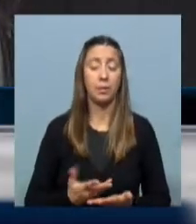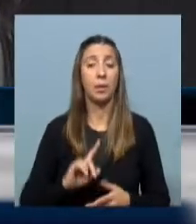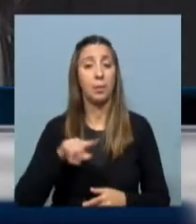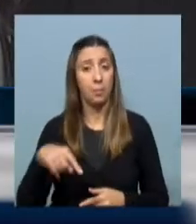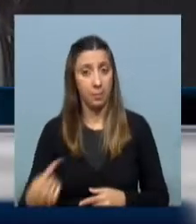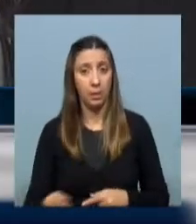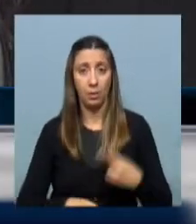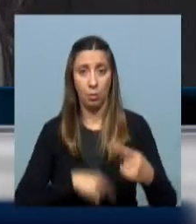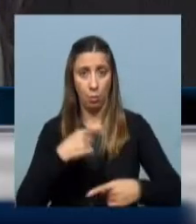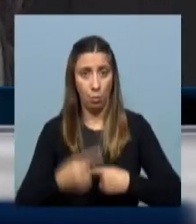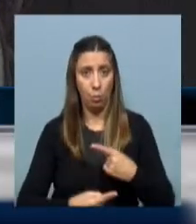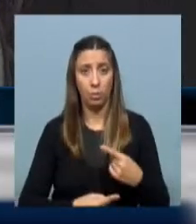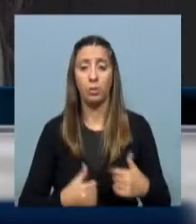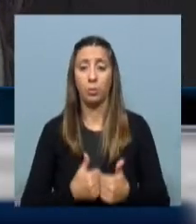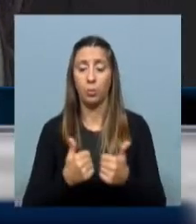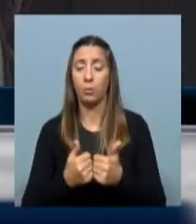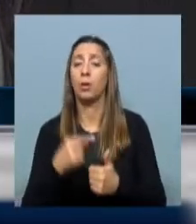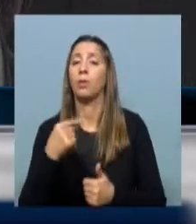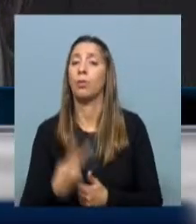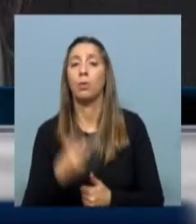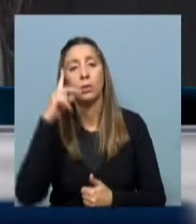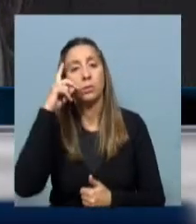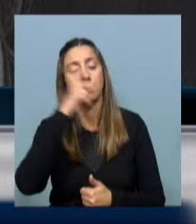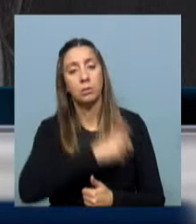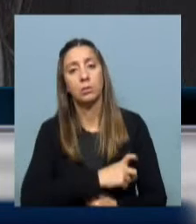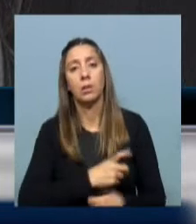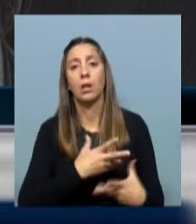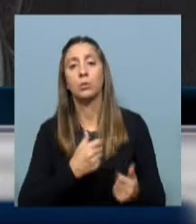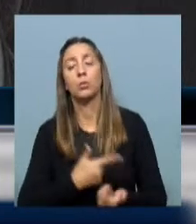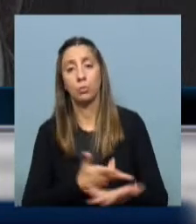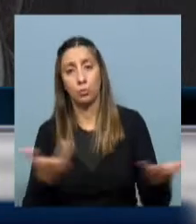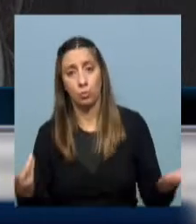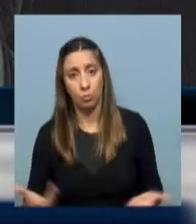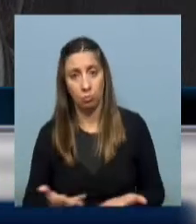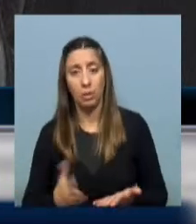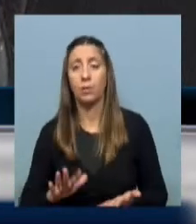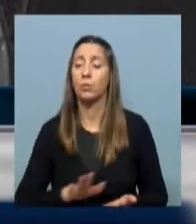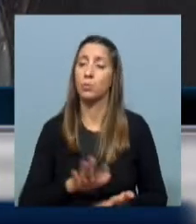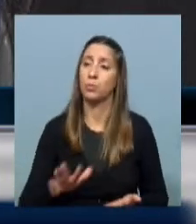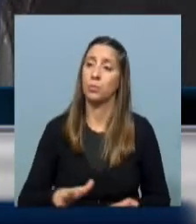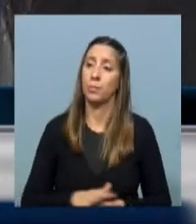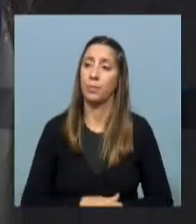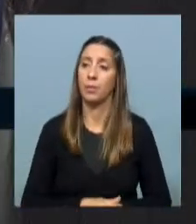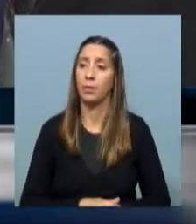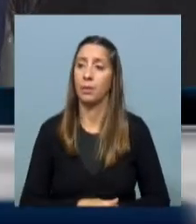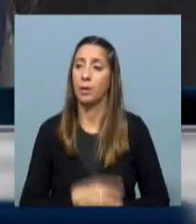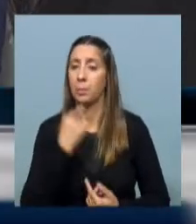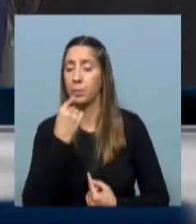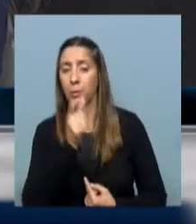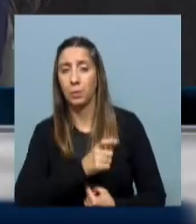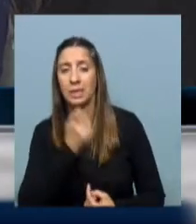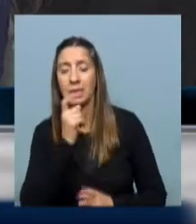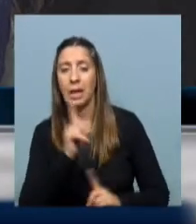mañana vamos a seguir haciendo relevamiento. Hoy fueron dos psicólogos y dos asistentes sociales a toda la zona, a consultar, a